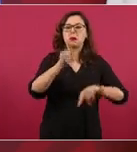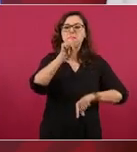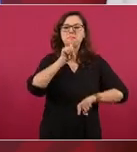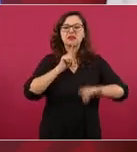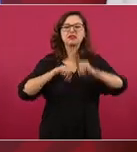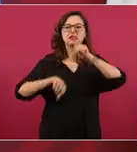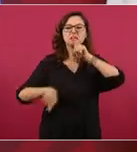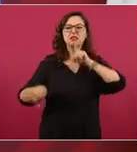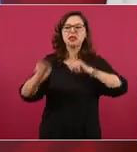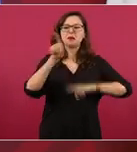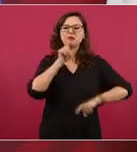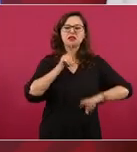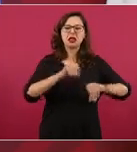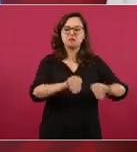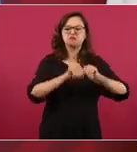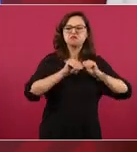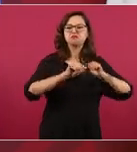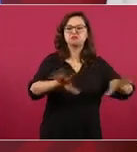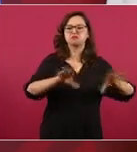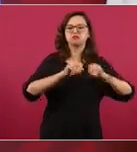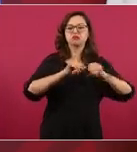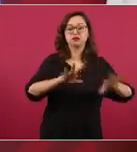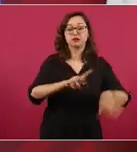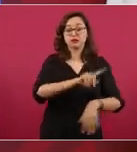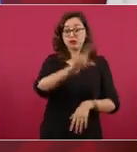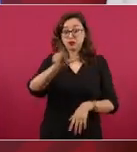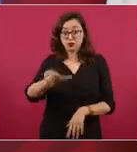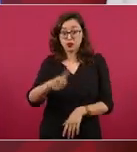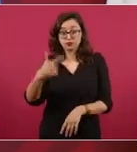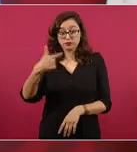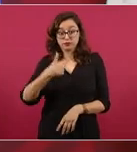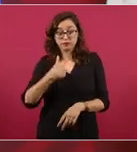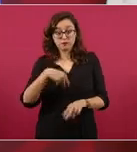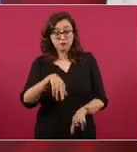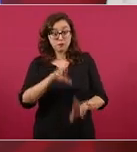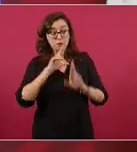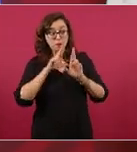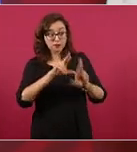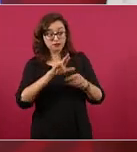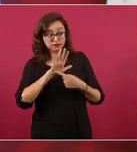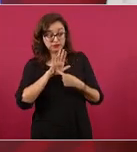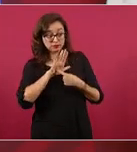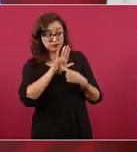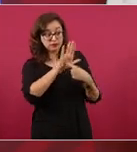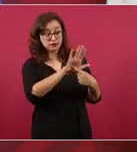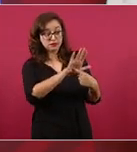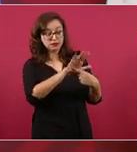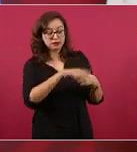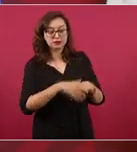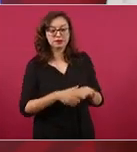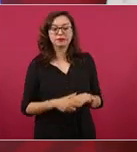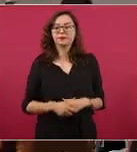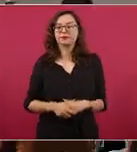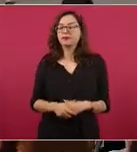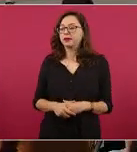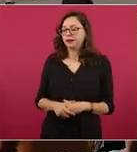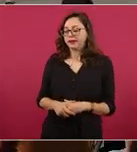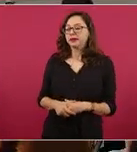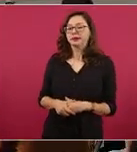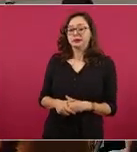aceptaban la réplica, mandaban el escrito a la página